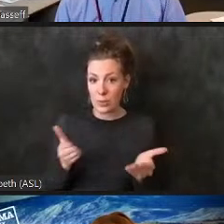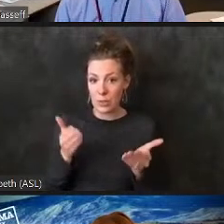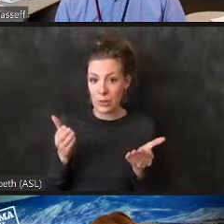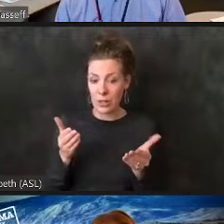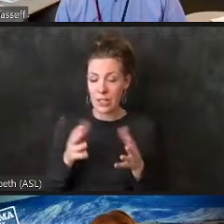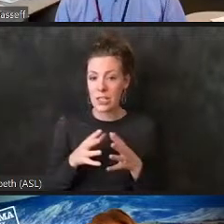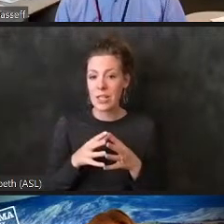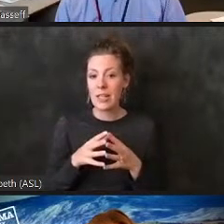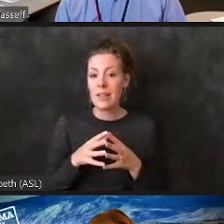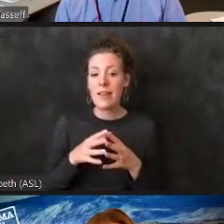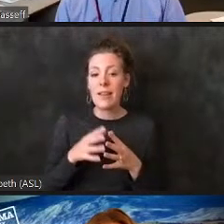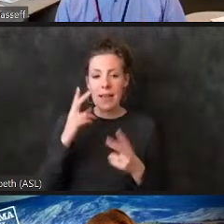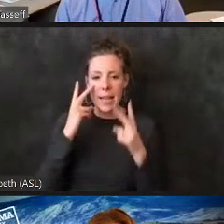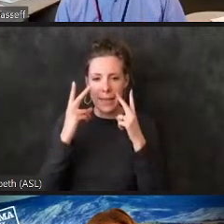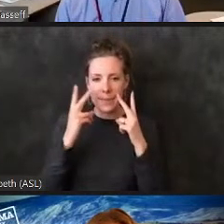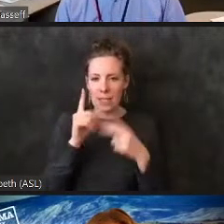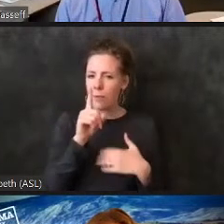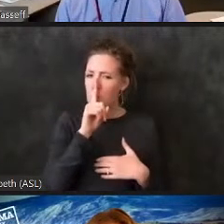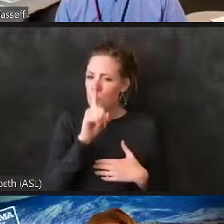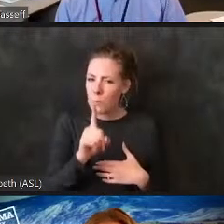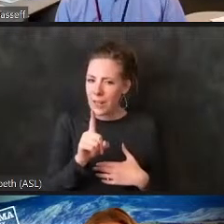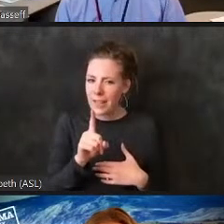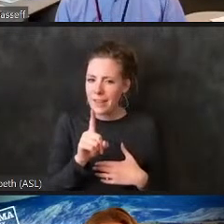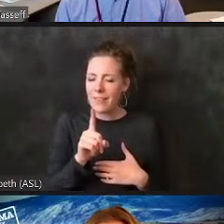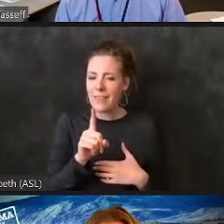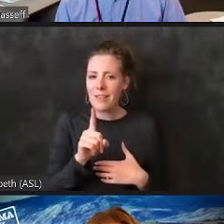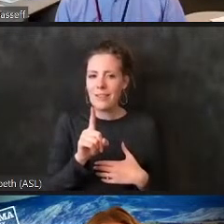me gustaría animar a todos y mirar